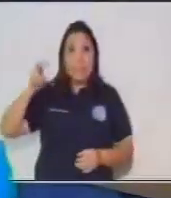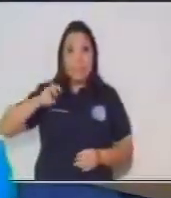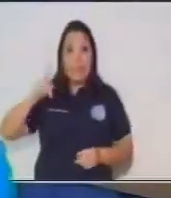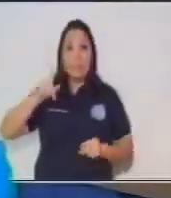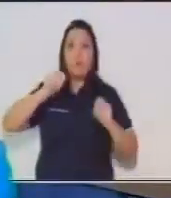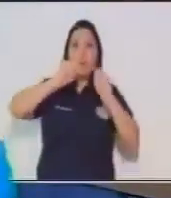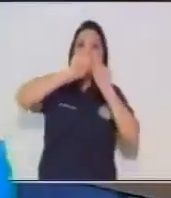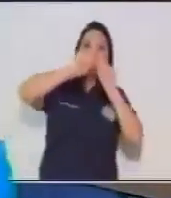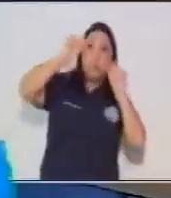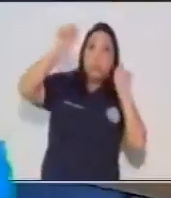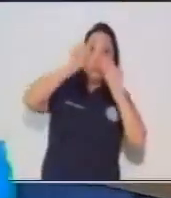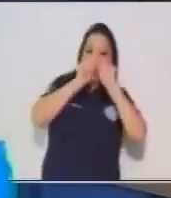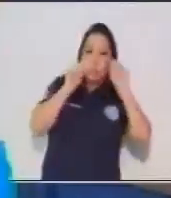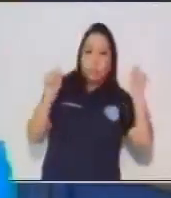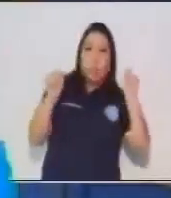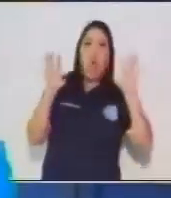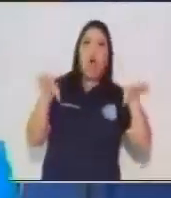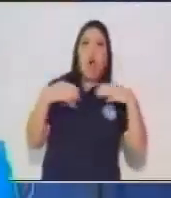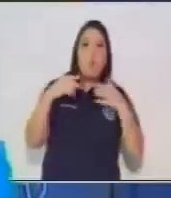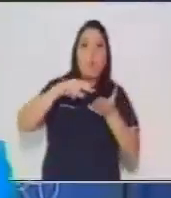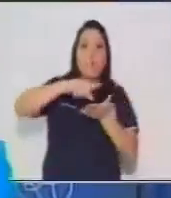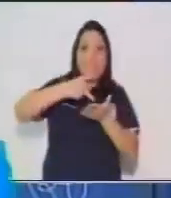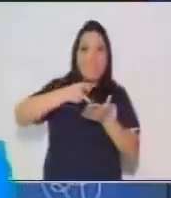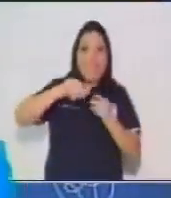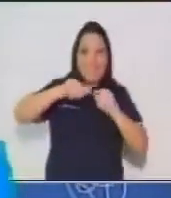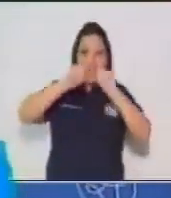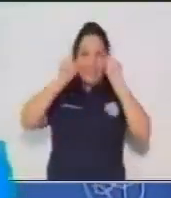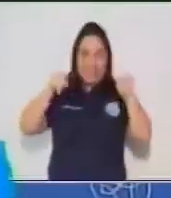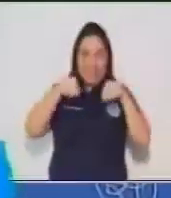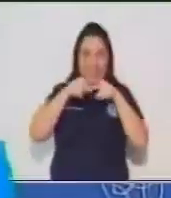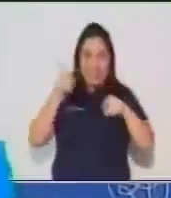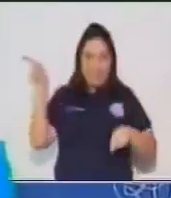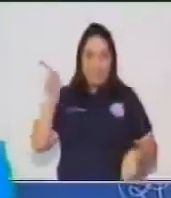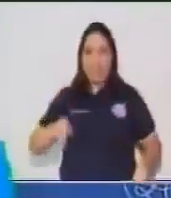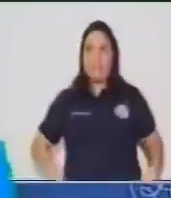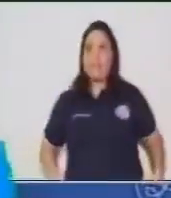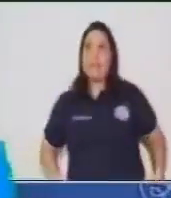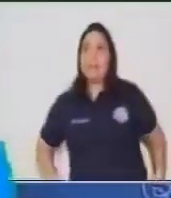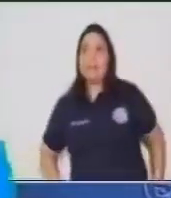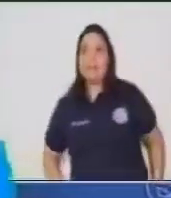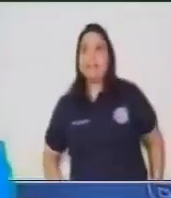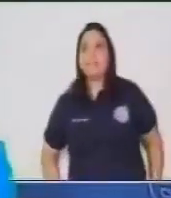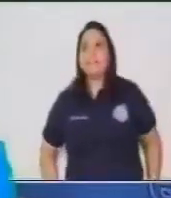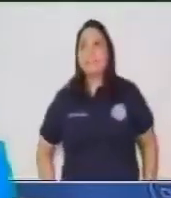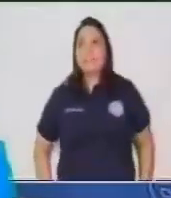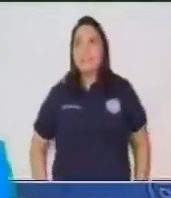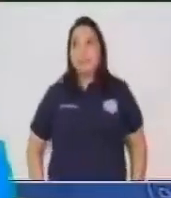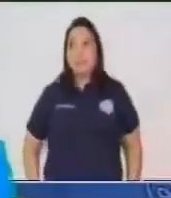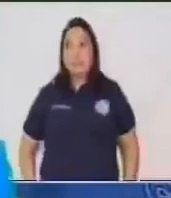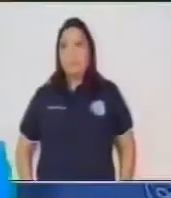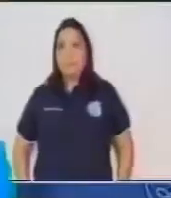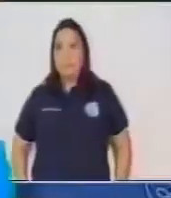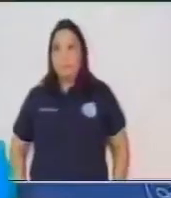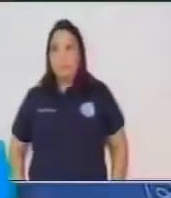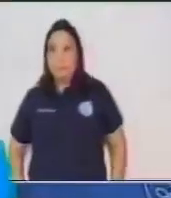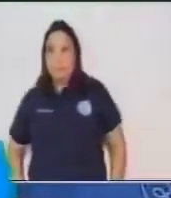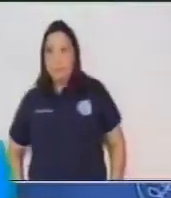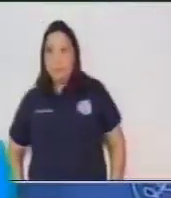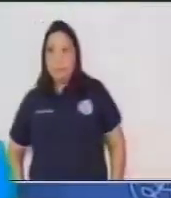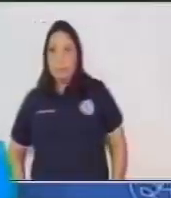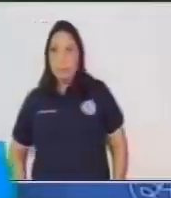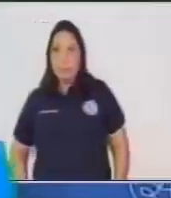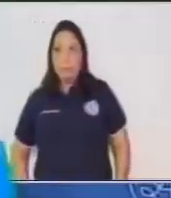medirlos. Entonces vamos a tomar nuestro transportador y vamos a medir la abertura que